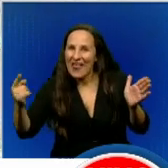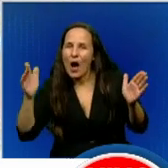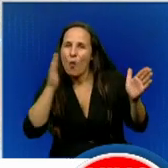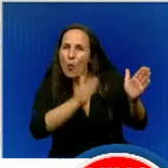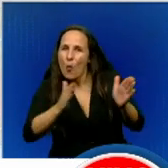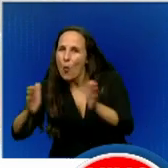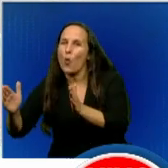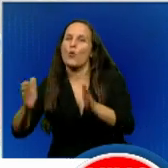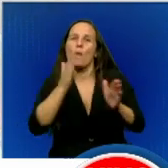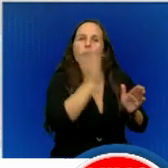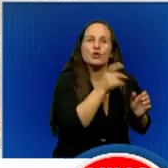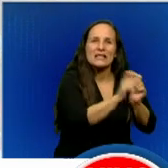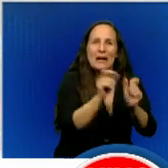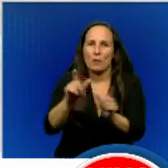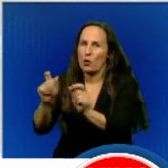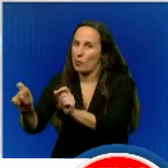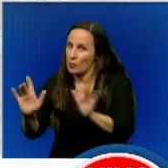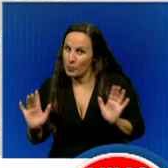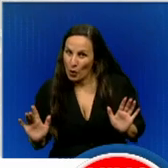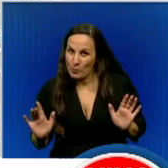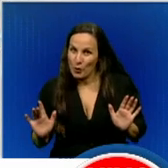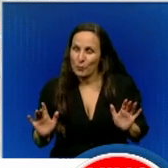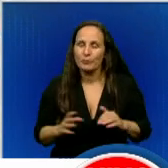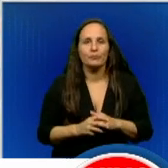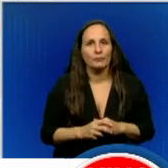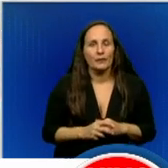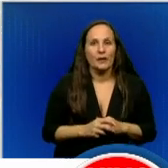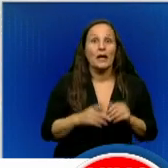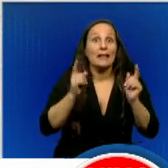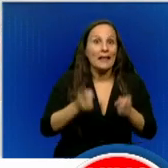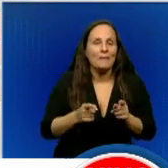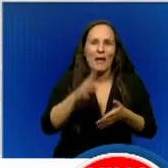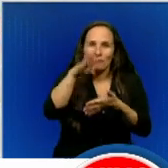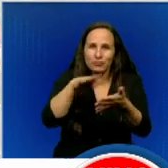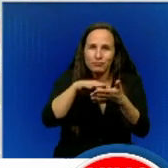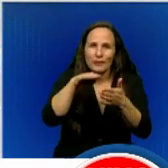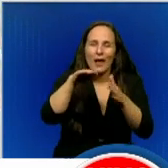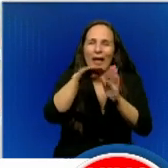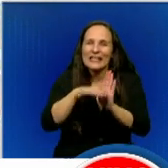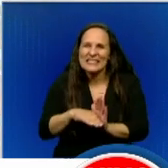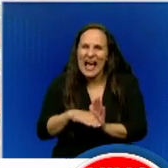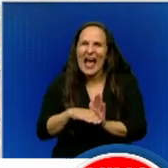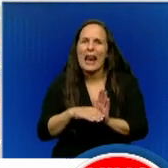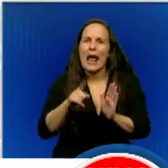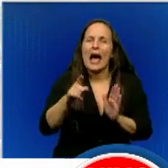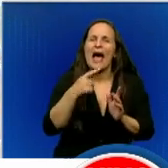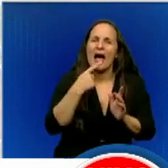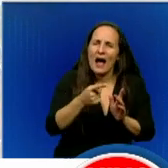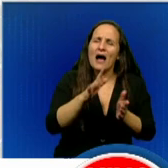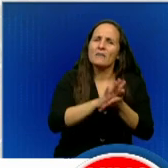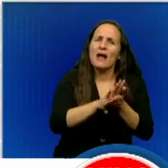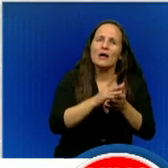respectiva alícuota por otro lado la escala propuesta estimula la división artificial de sociedades